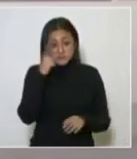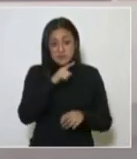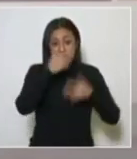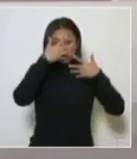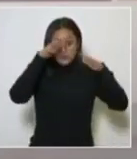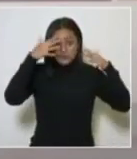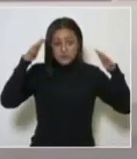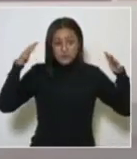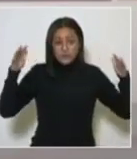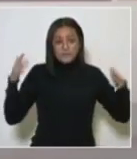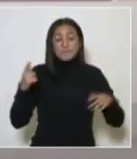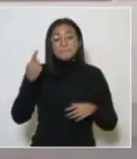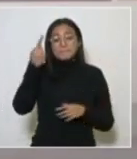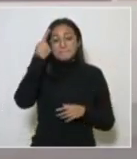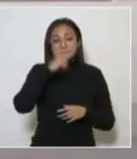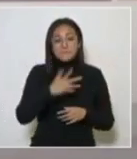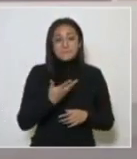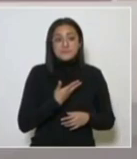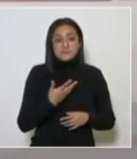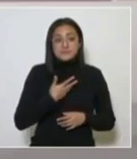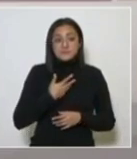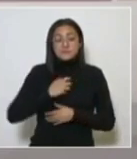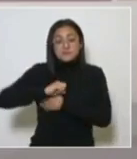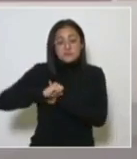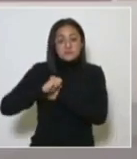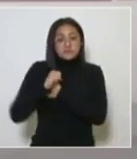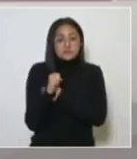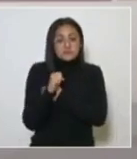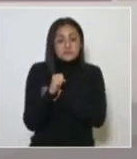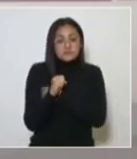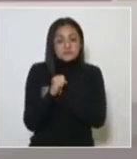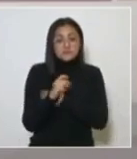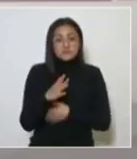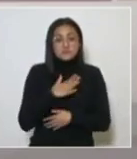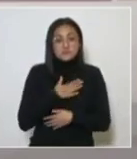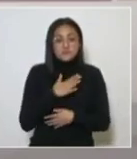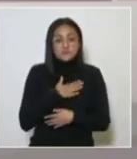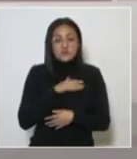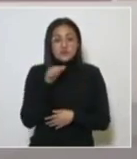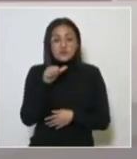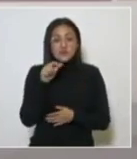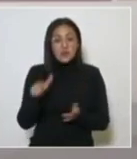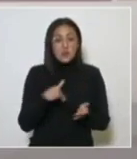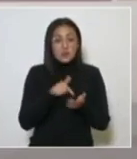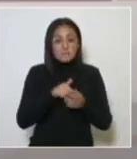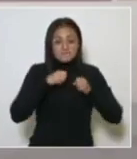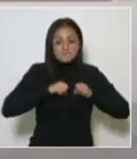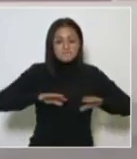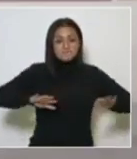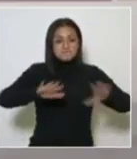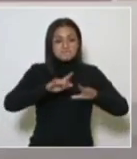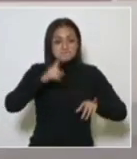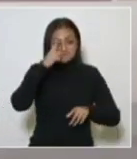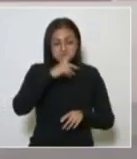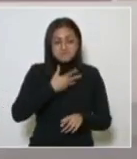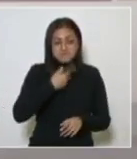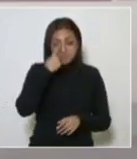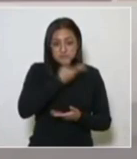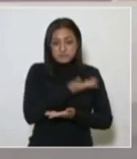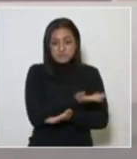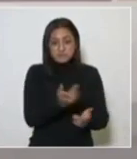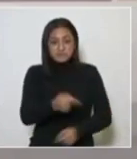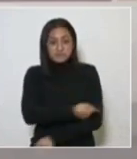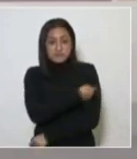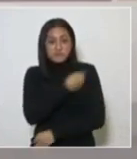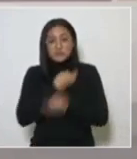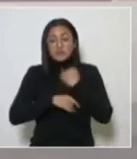adulto para tener un stock en las 16 unidades que tenemos fijas para la vacunación